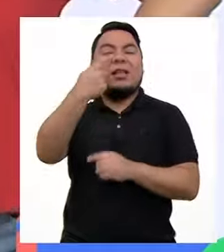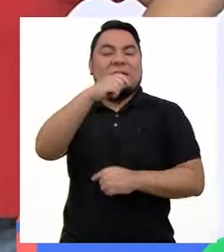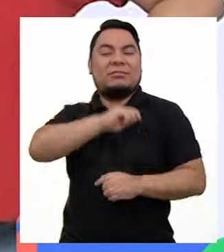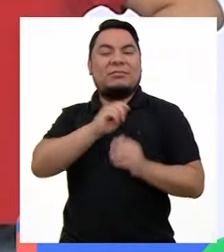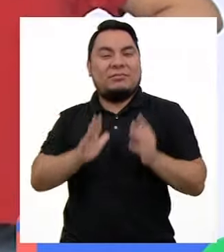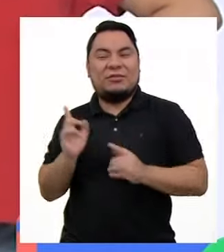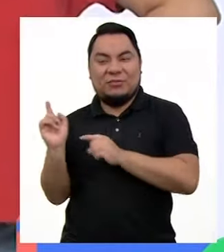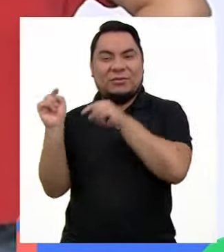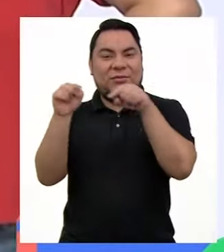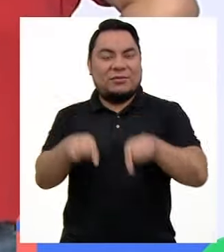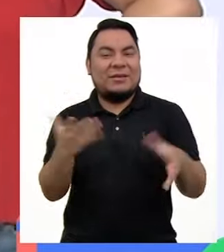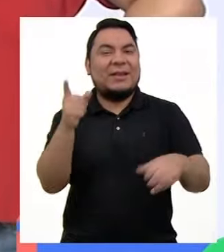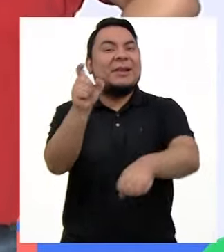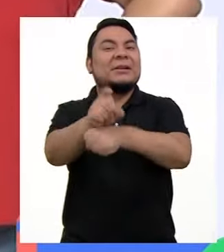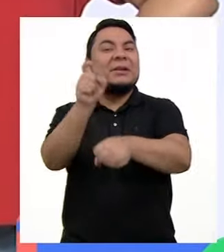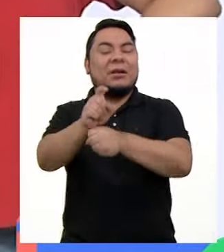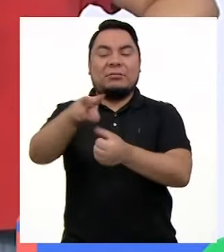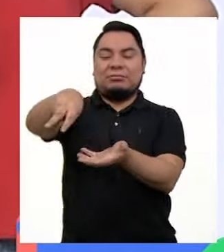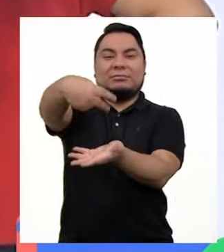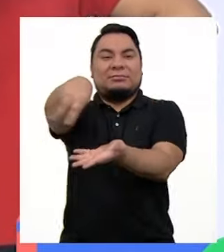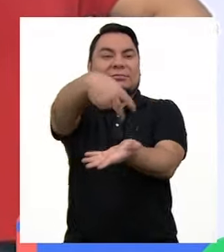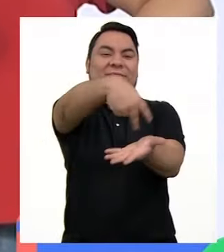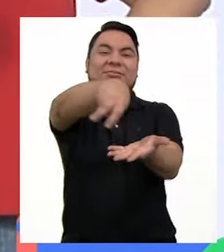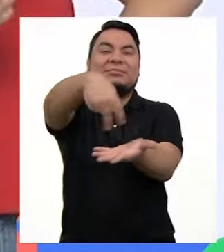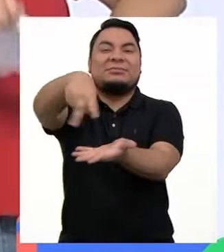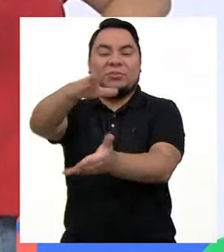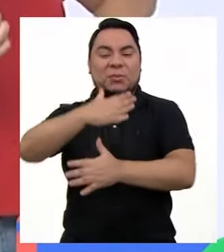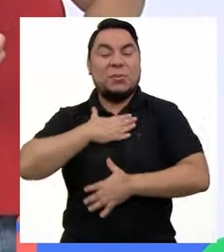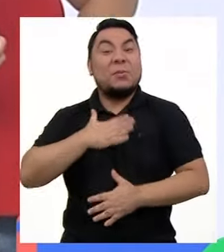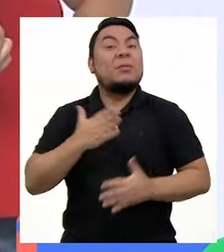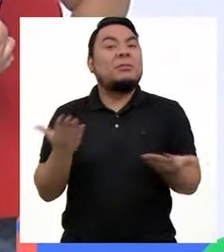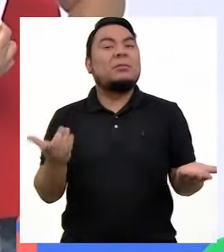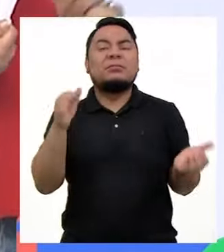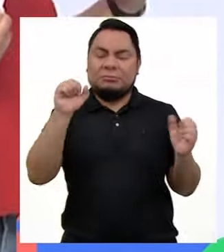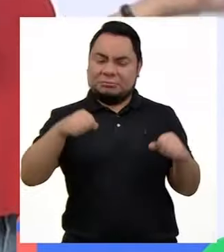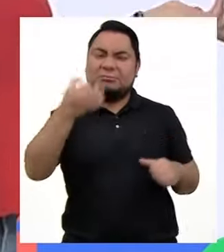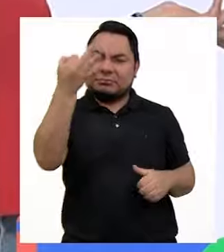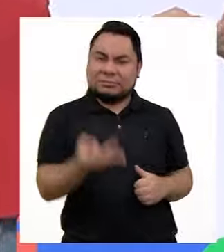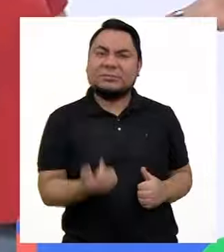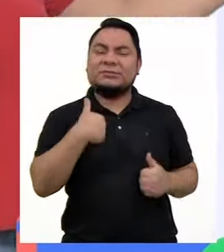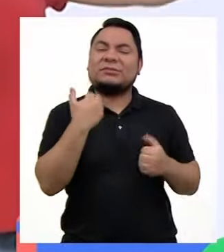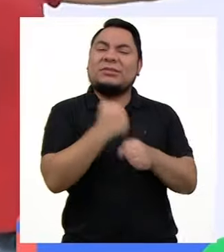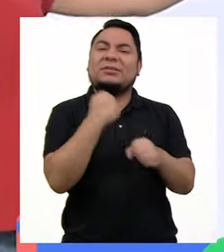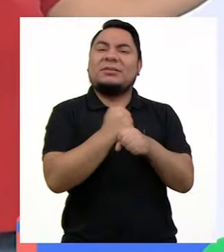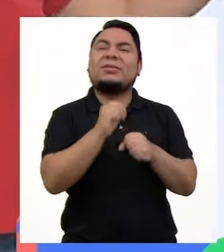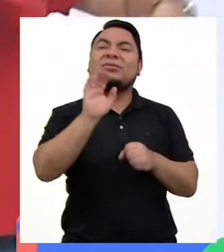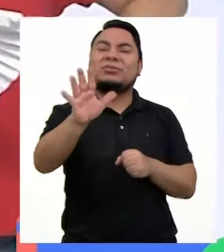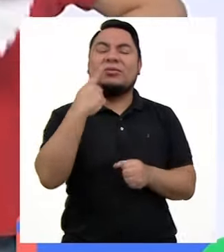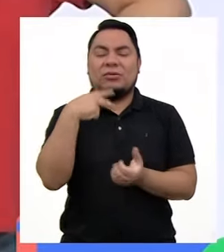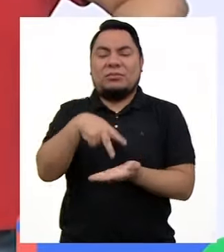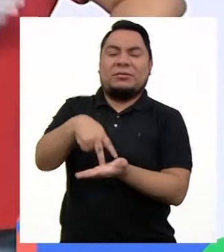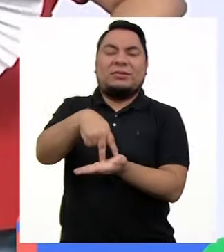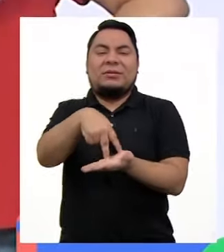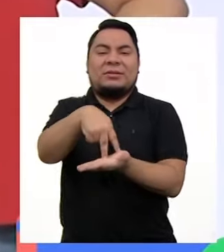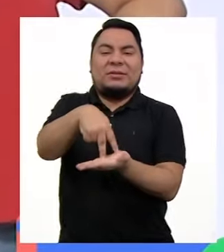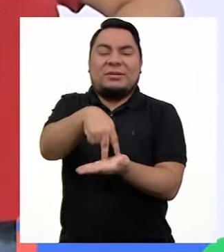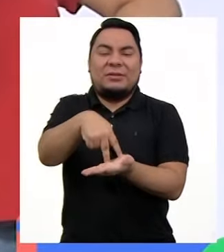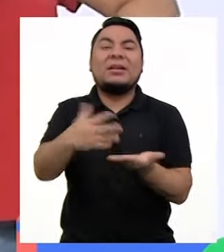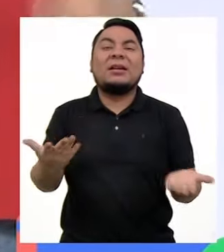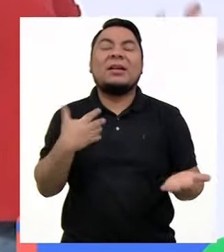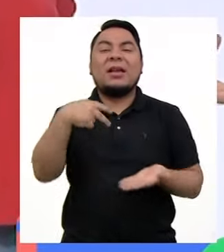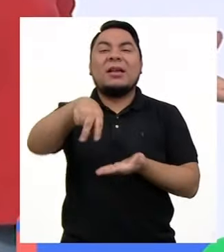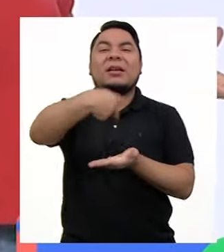venido a enseñarles un baile que los hará mover un poco su cuerpo. Y por supuesto, también trabajarán su equilibrio. Se llama